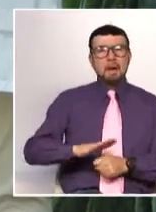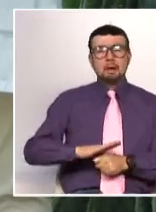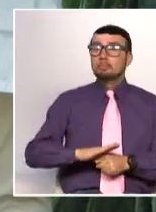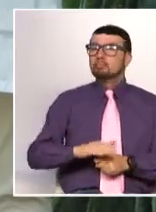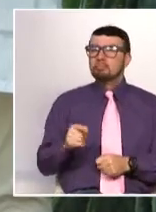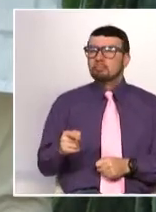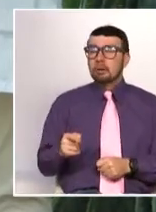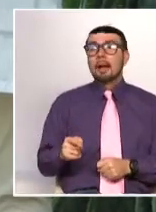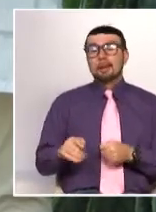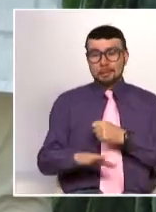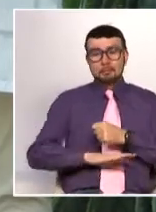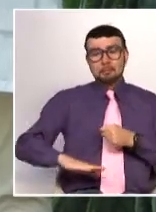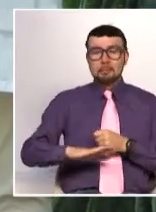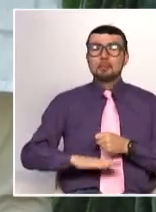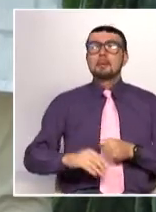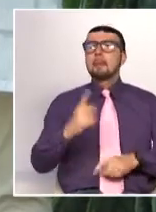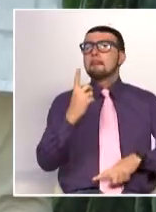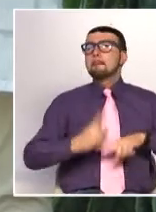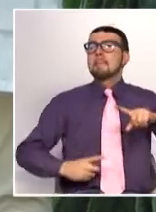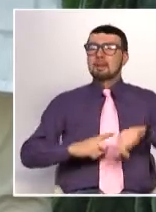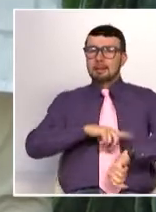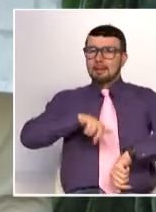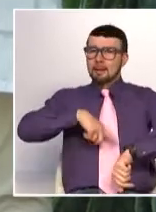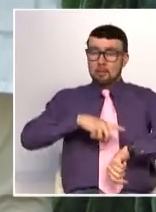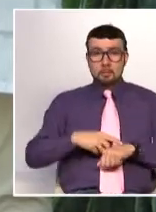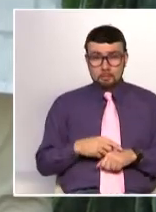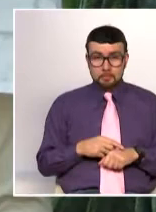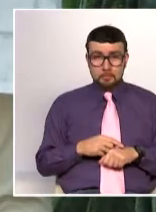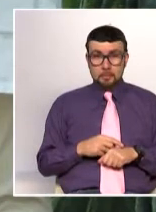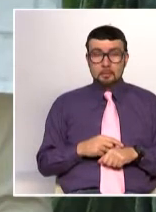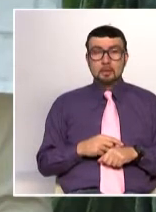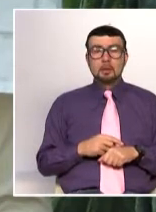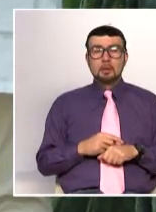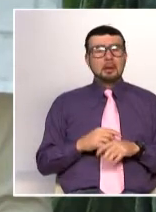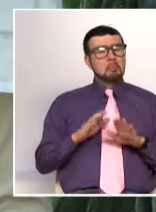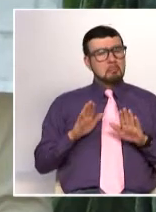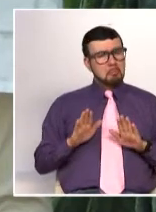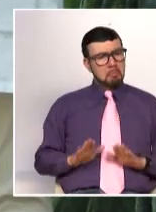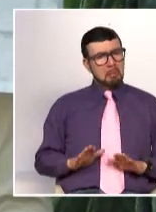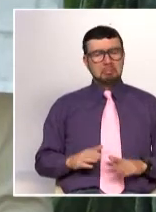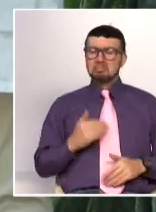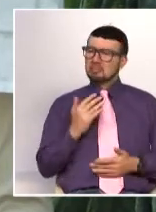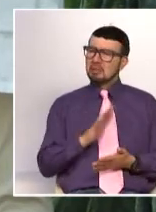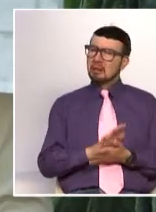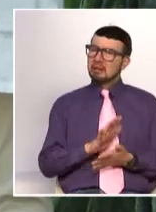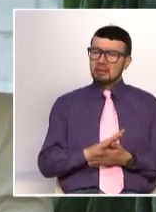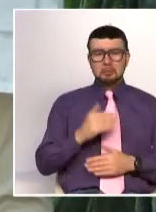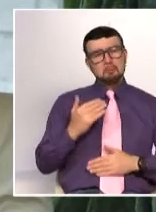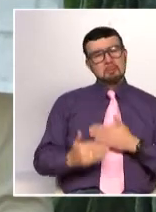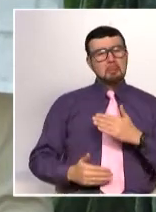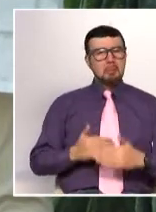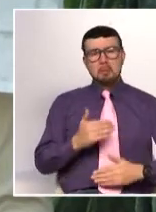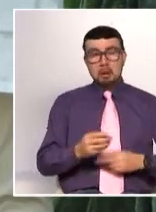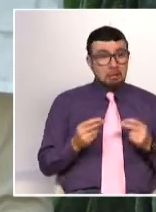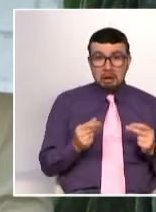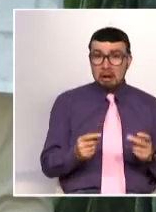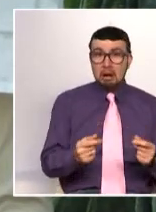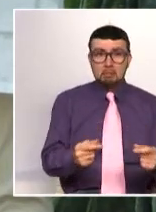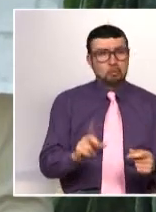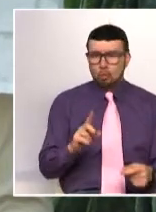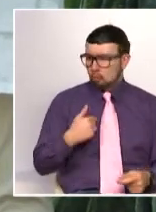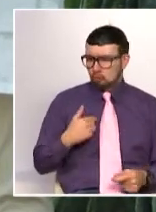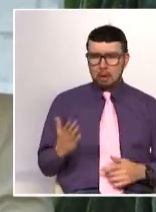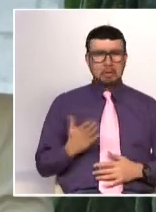hora con lo que yo llamo las 3 p sin prisa sin pausa y sin pereza sin prisa es a su ritmo